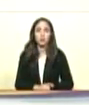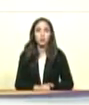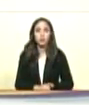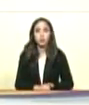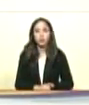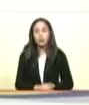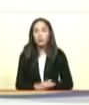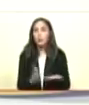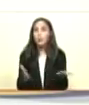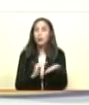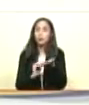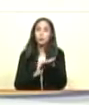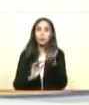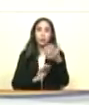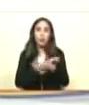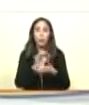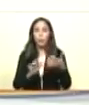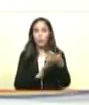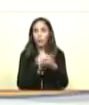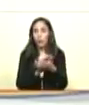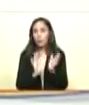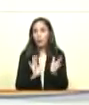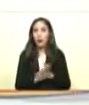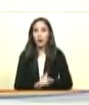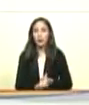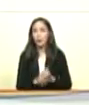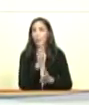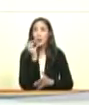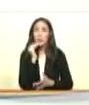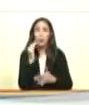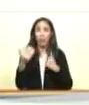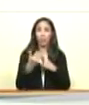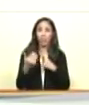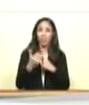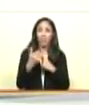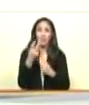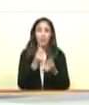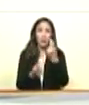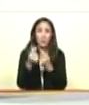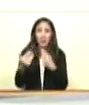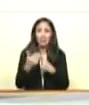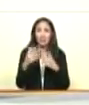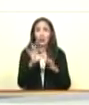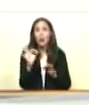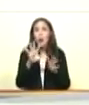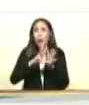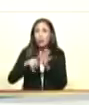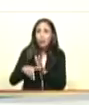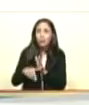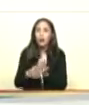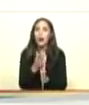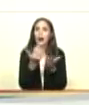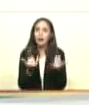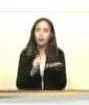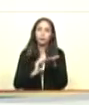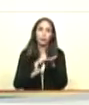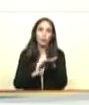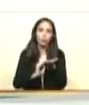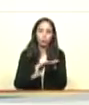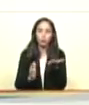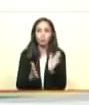monedas internacionales que afecta la vida económica y financiera de manera criminal. Lo vamos a lograr, ustedes